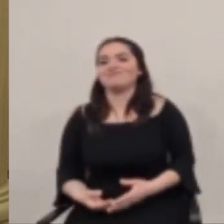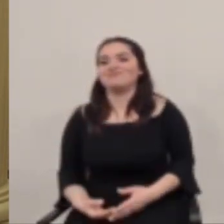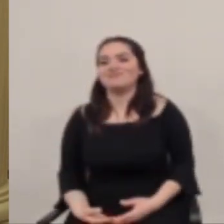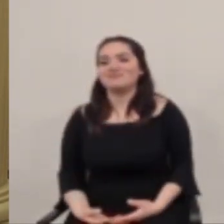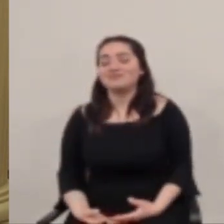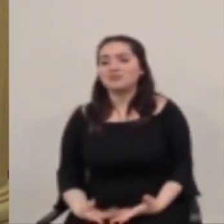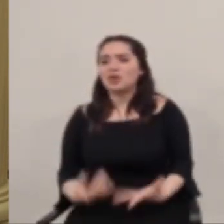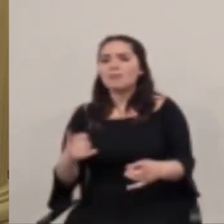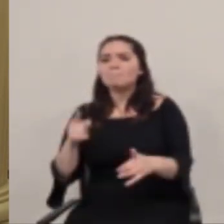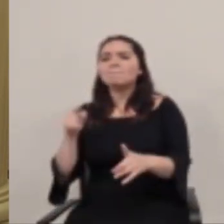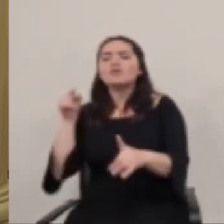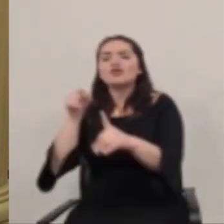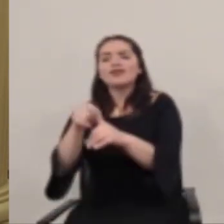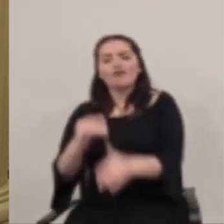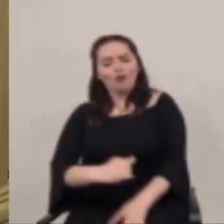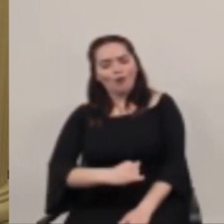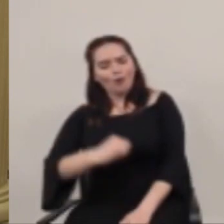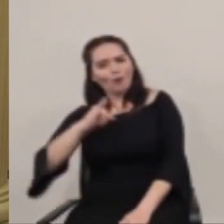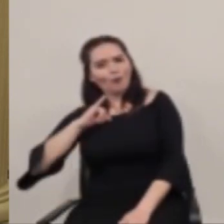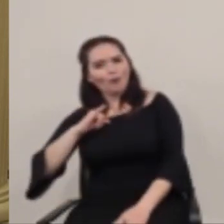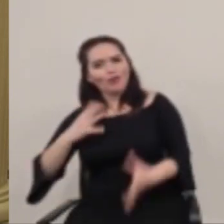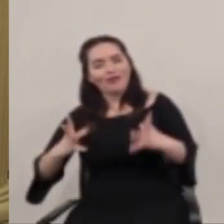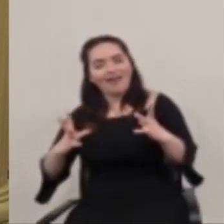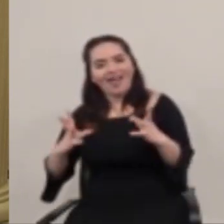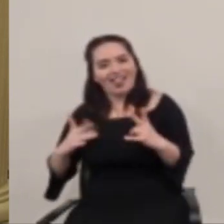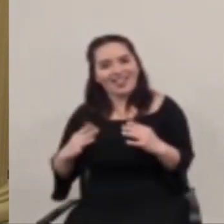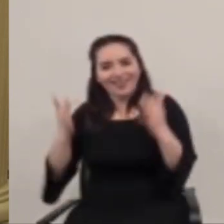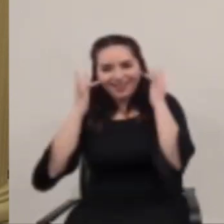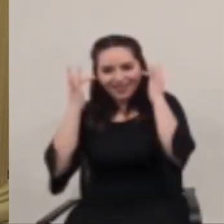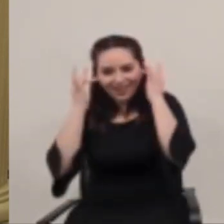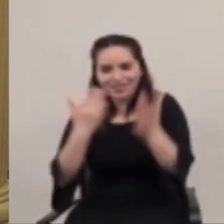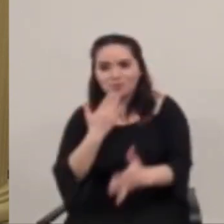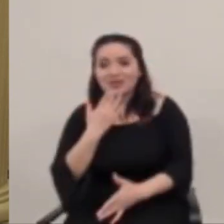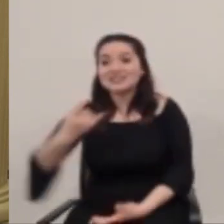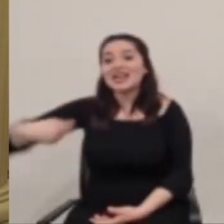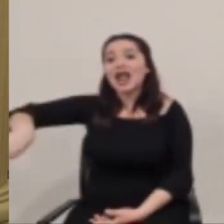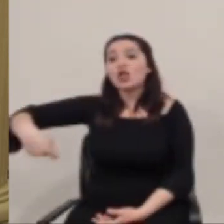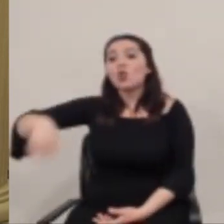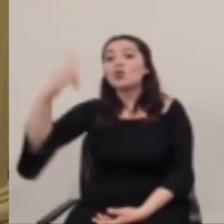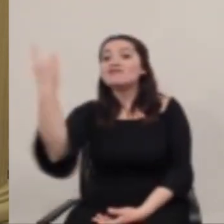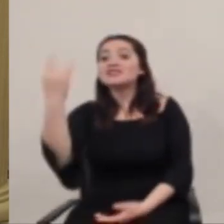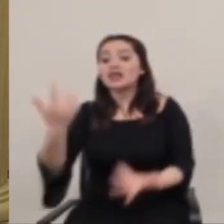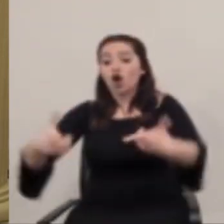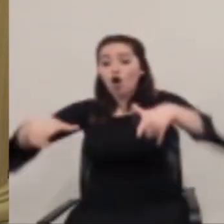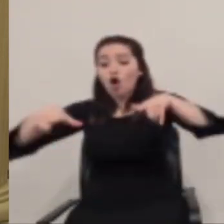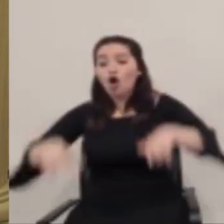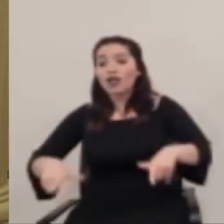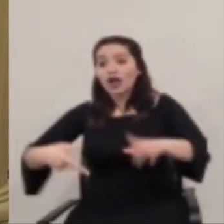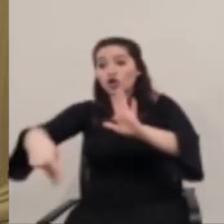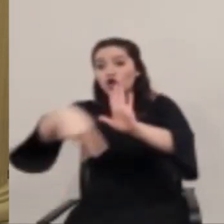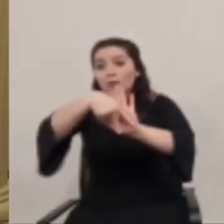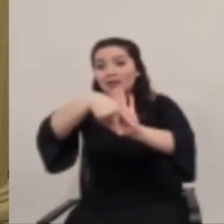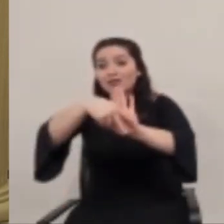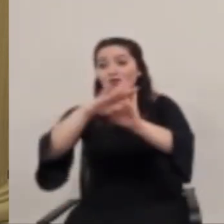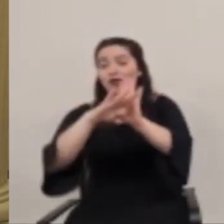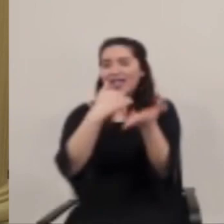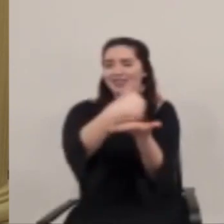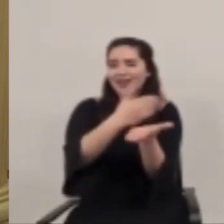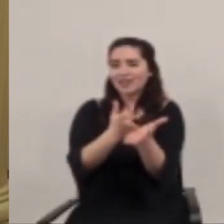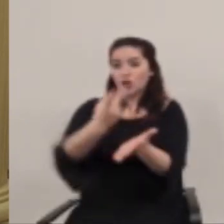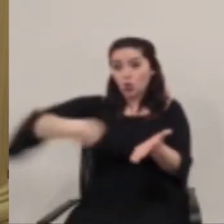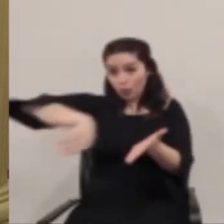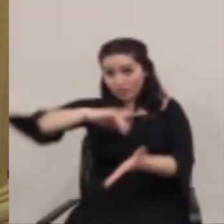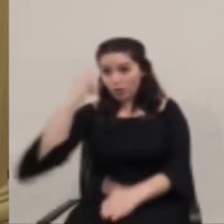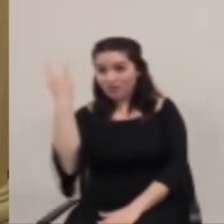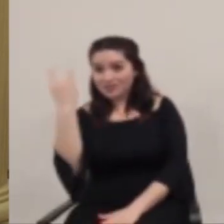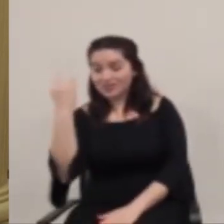es motivo de gran orgullo y alegría para el Senado Universitario, como órgano normativo y estratégico de nuestra universidad,